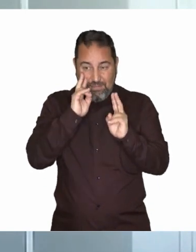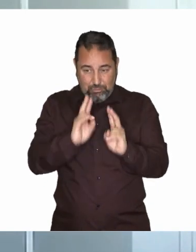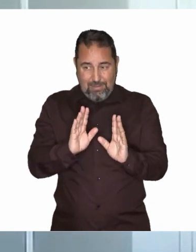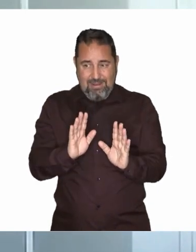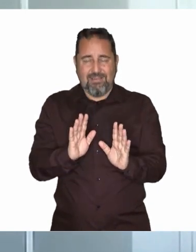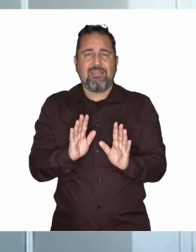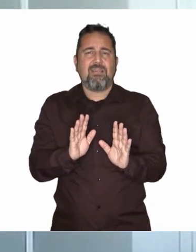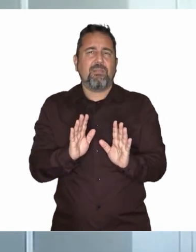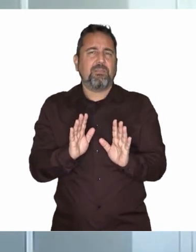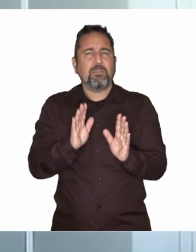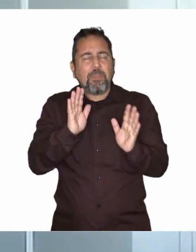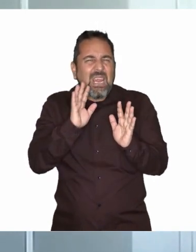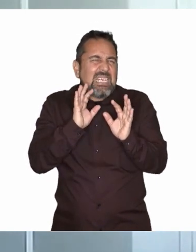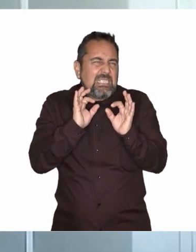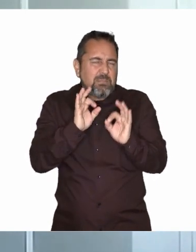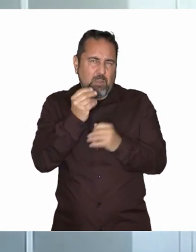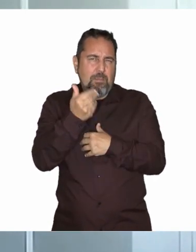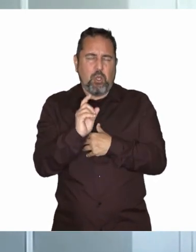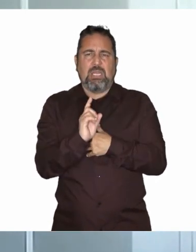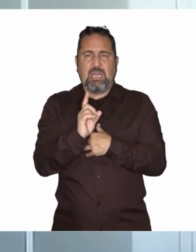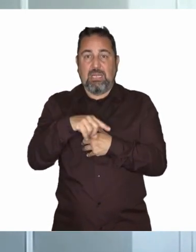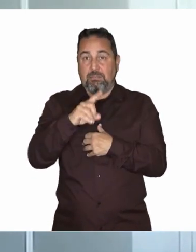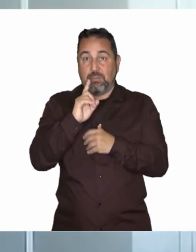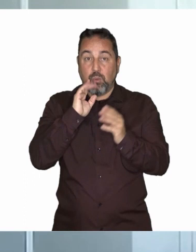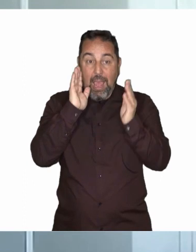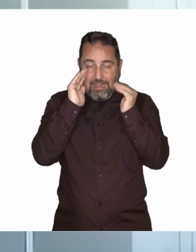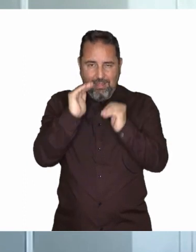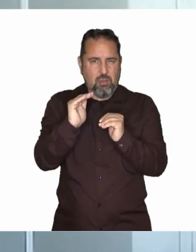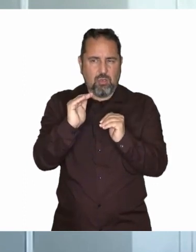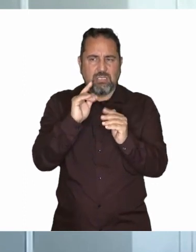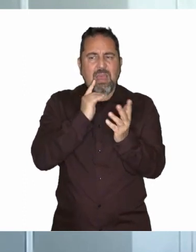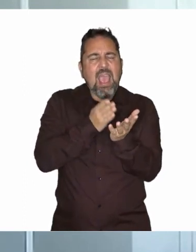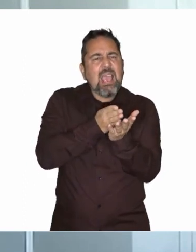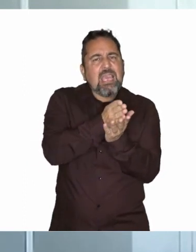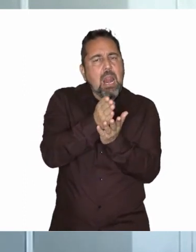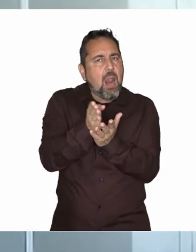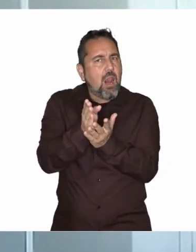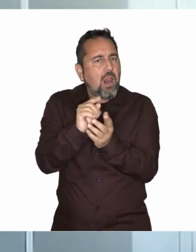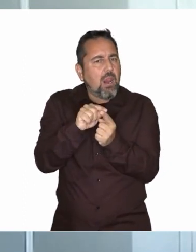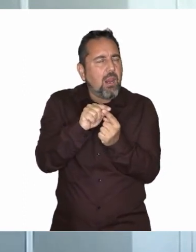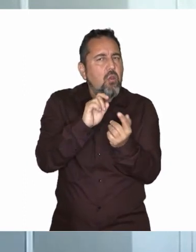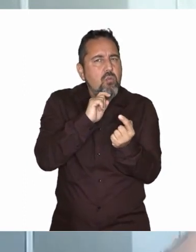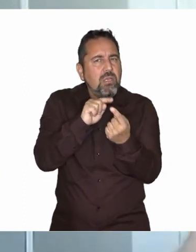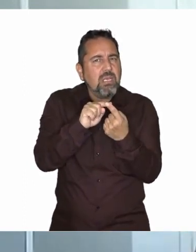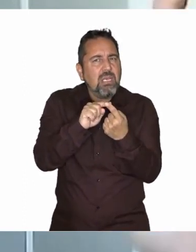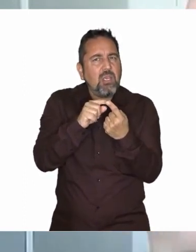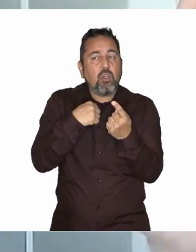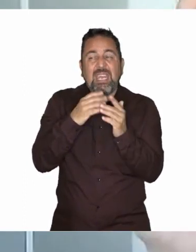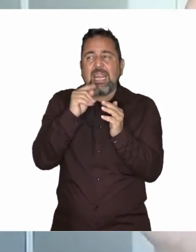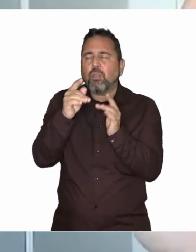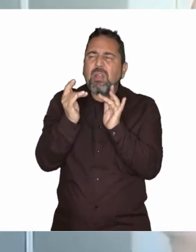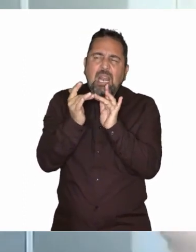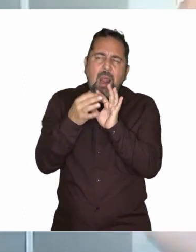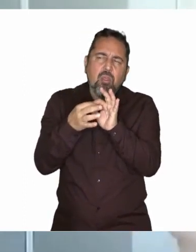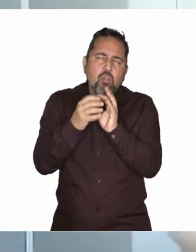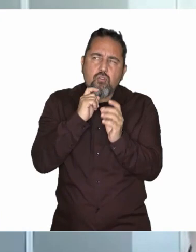vamos a ver, es especialmente importante que prestéis atención a el canal que tengo y la relación que quiero con